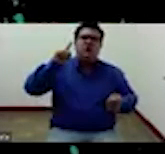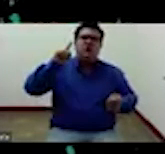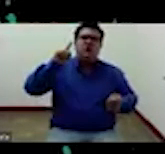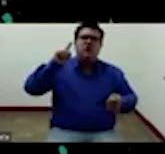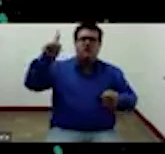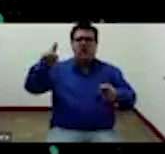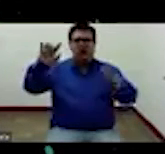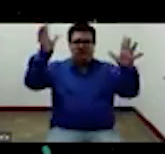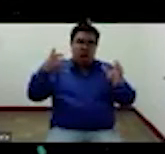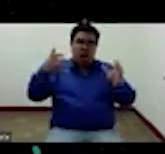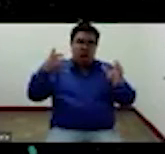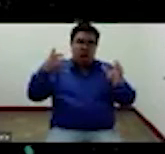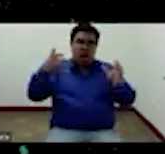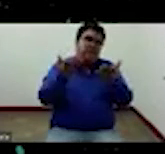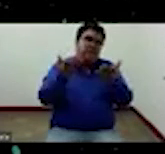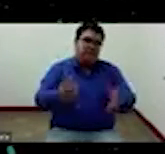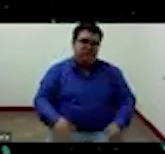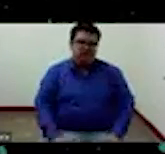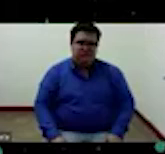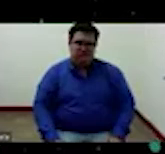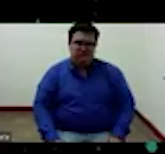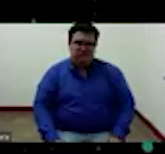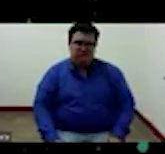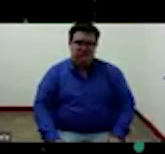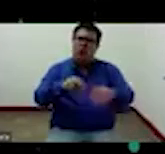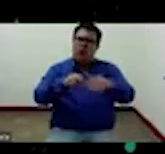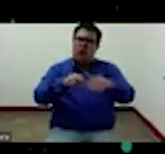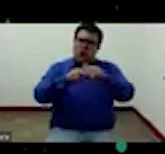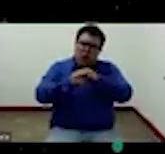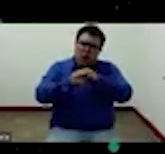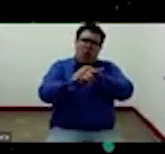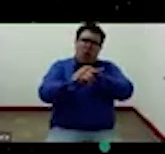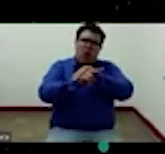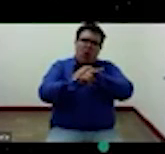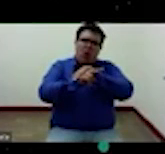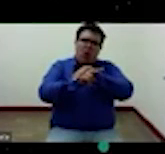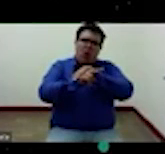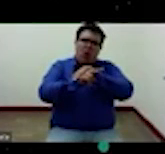ejemplo, estos restos del palacio